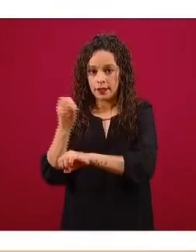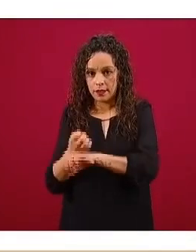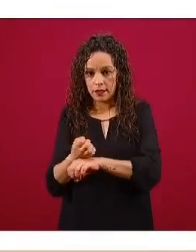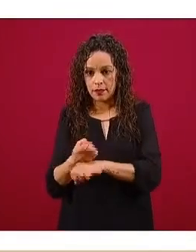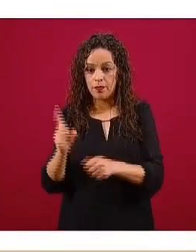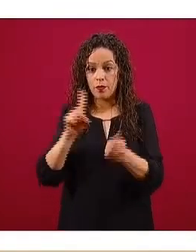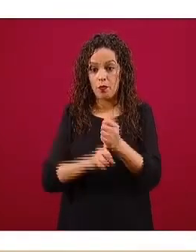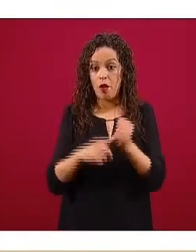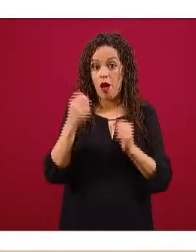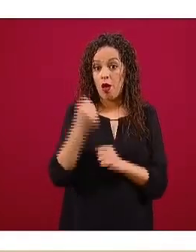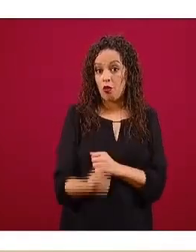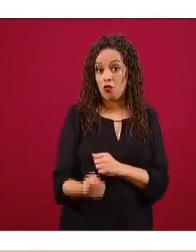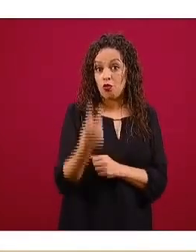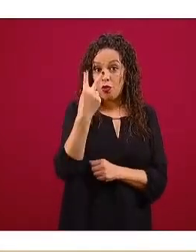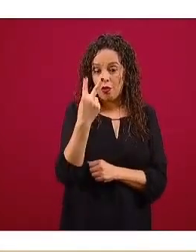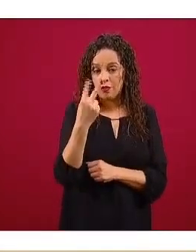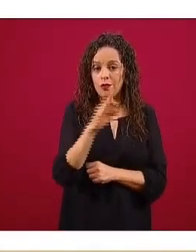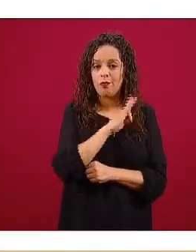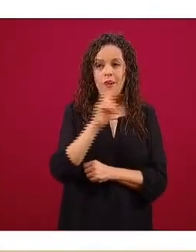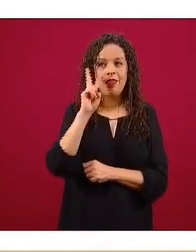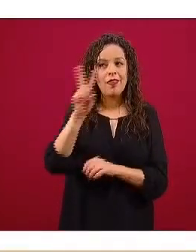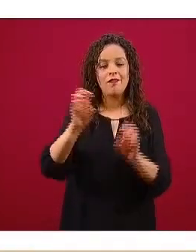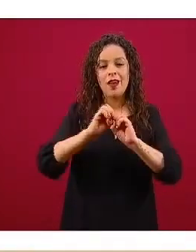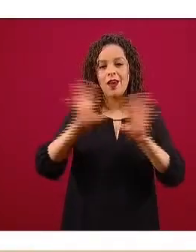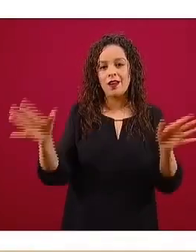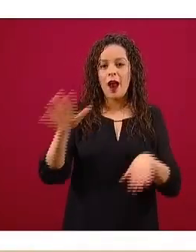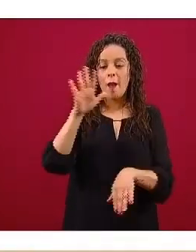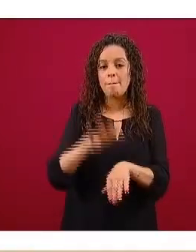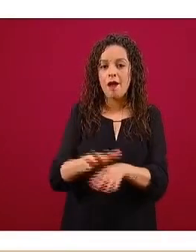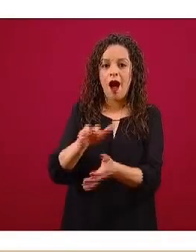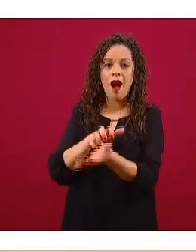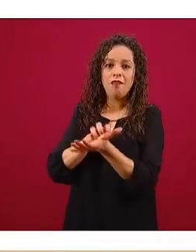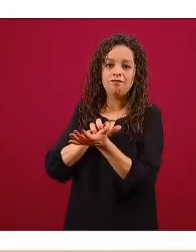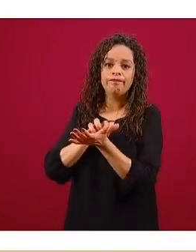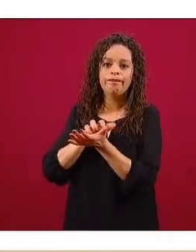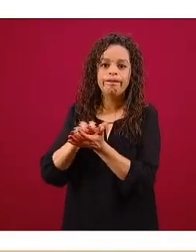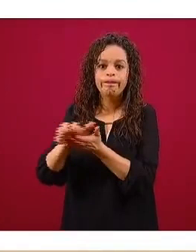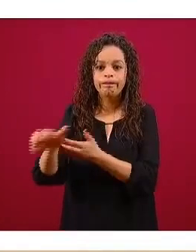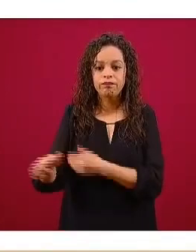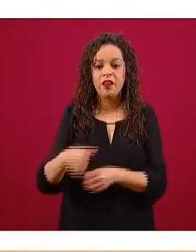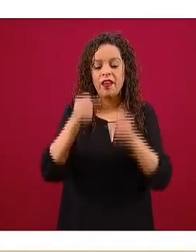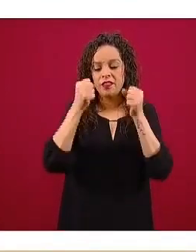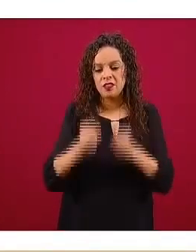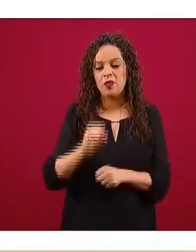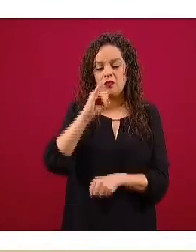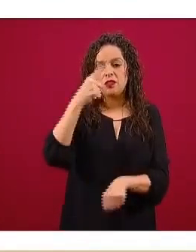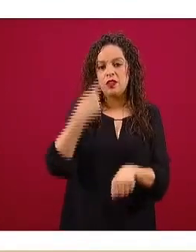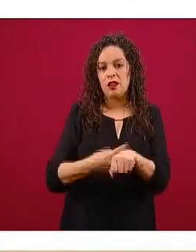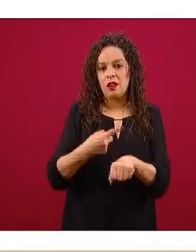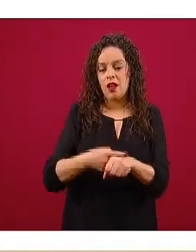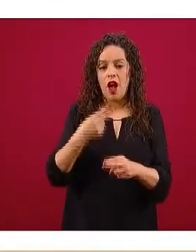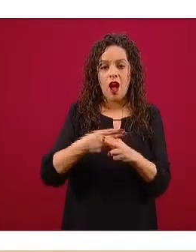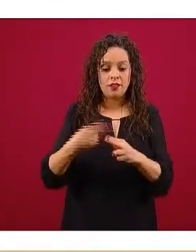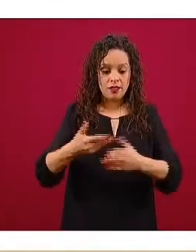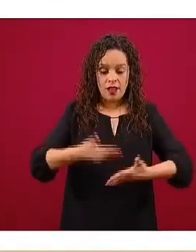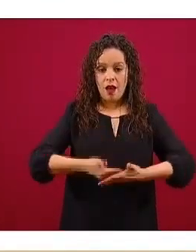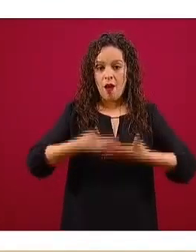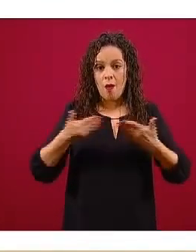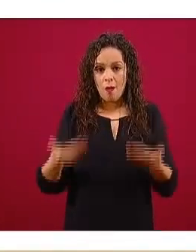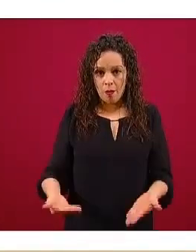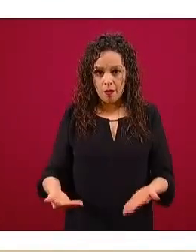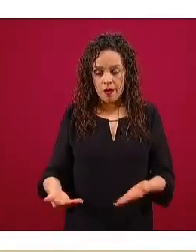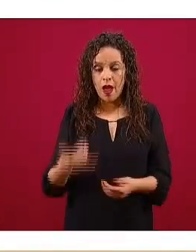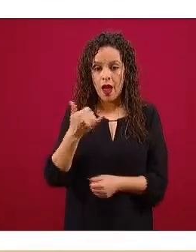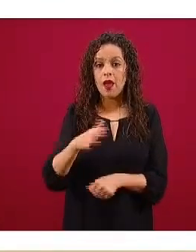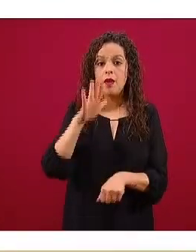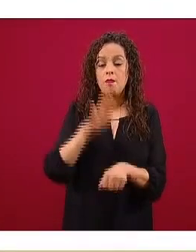las entidades federativas que además son las que han concentrado la mayor carga de enfermedad confirmada hasta el momento, las que también concentran la